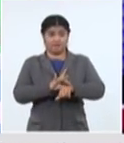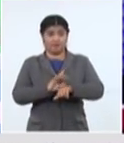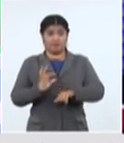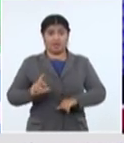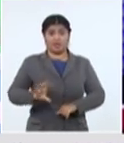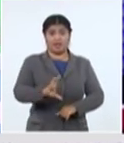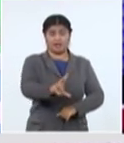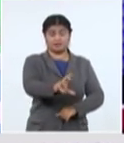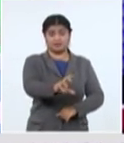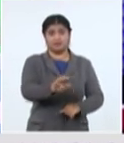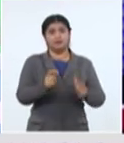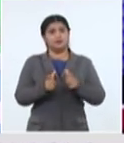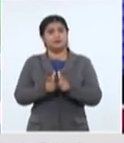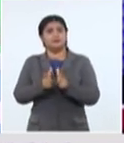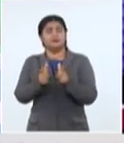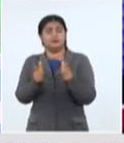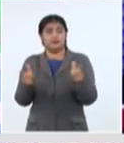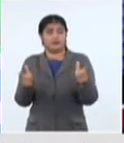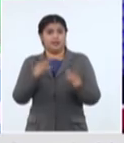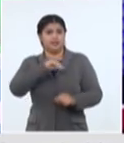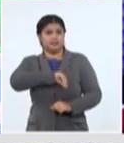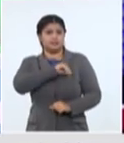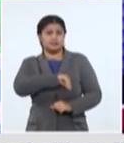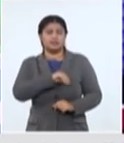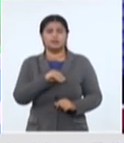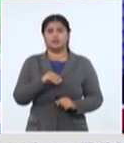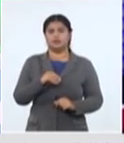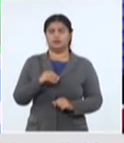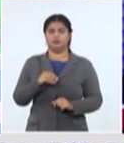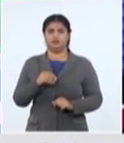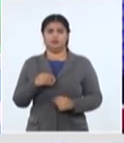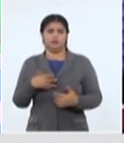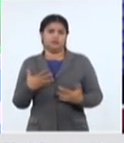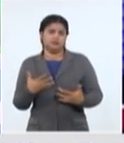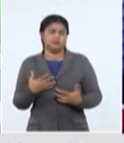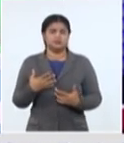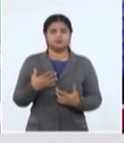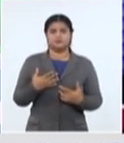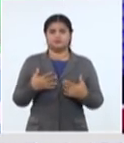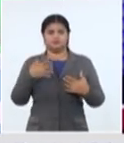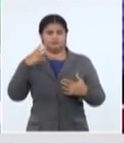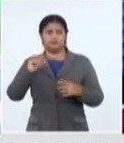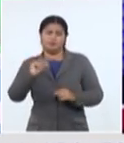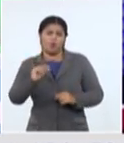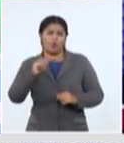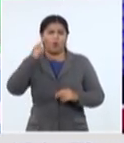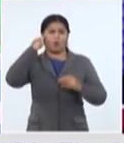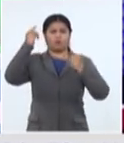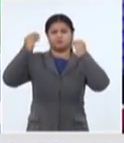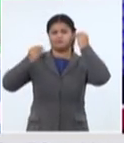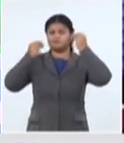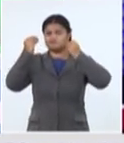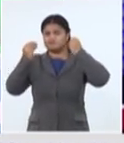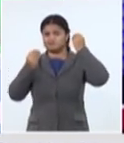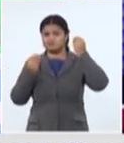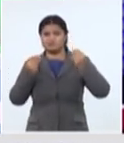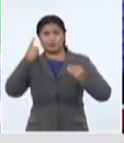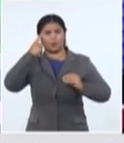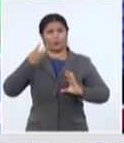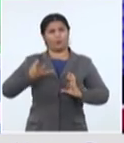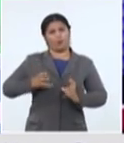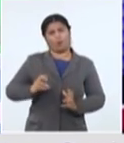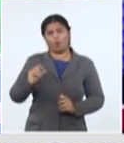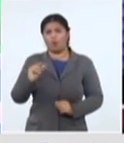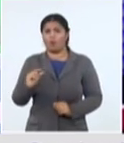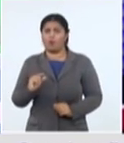tenido que realizar o poner en marcha sus mecanismos de afrontamiento y de ajuste a la enfermedad. Eso de alguna manera también